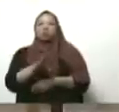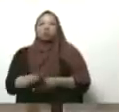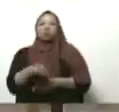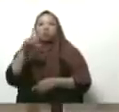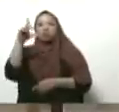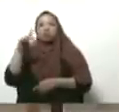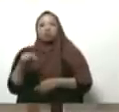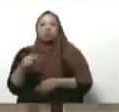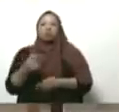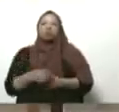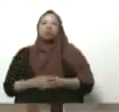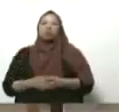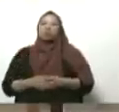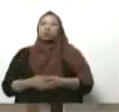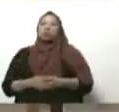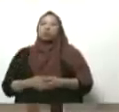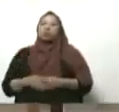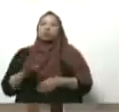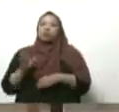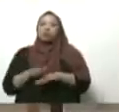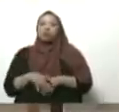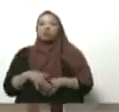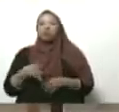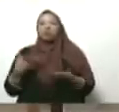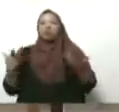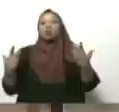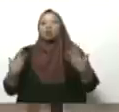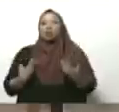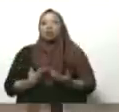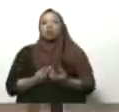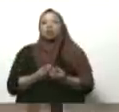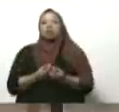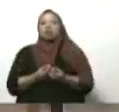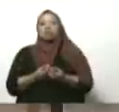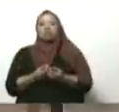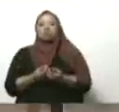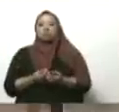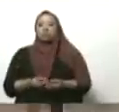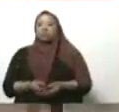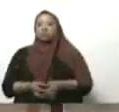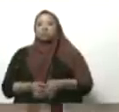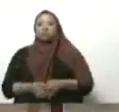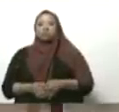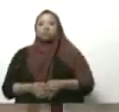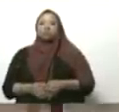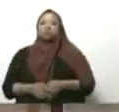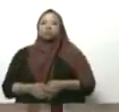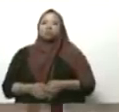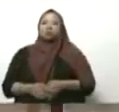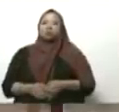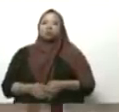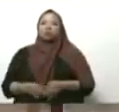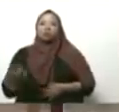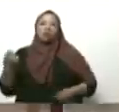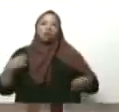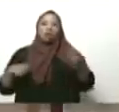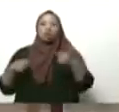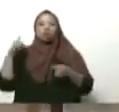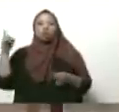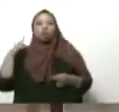aburrido por dios no vas directo a un manicomio